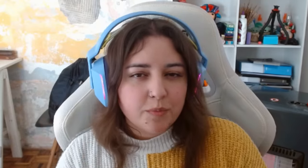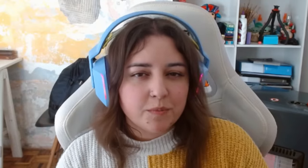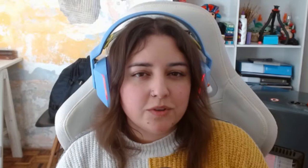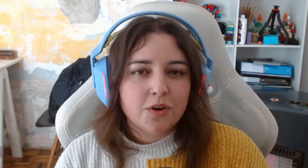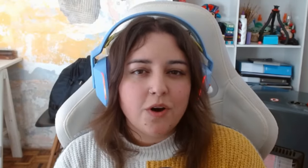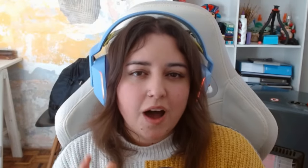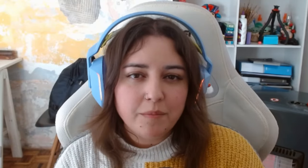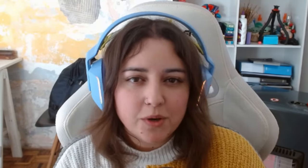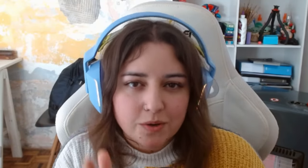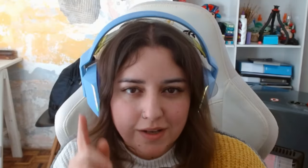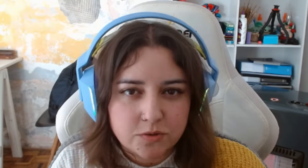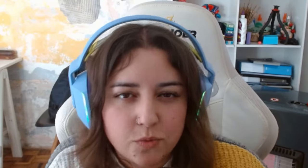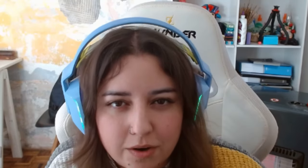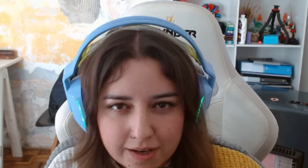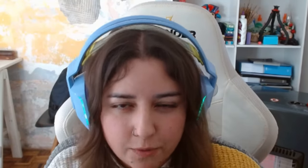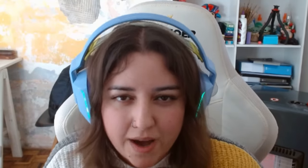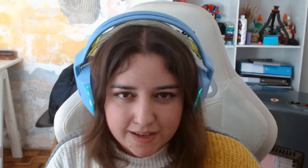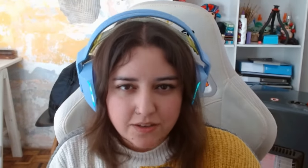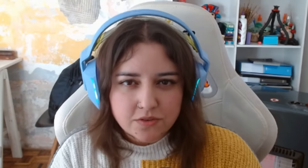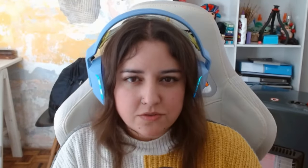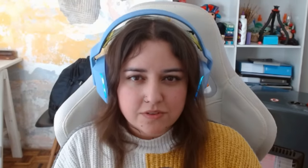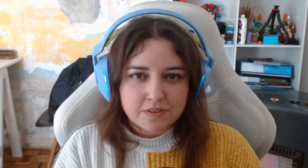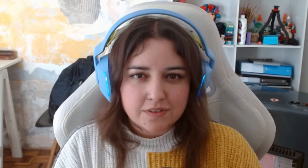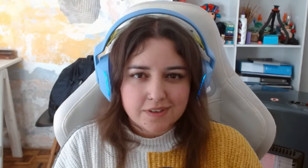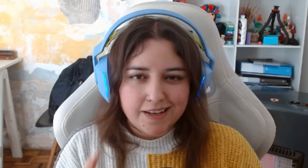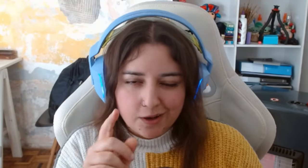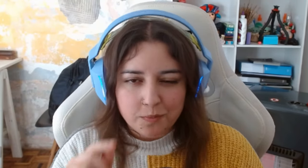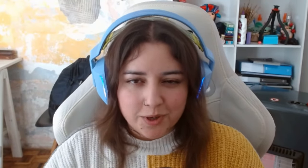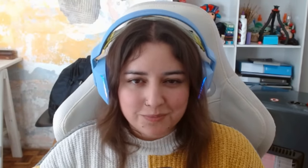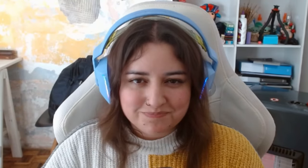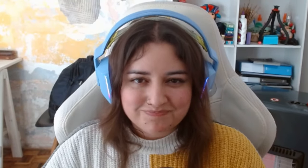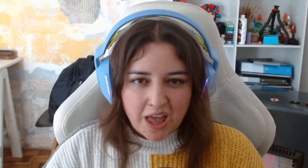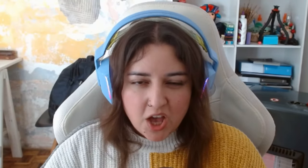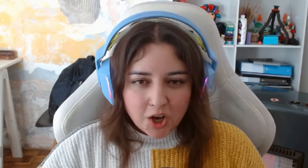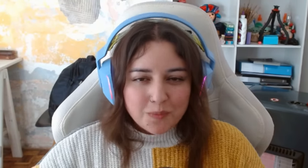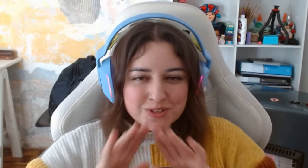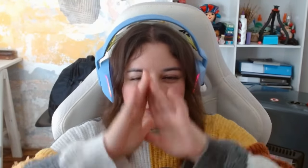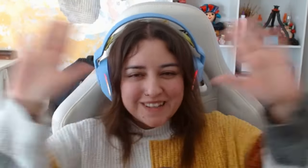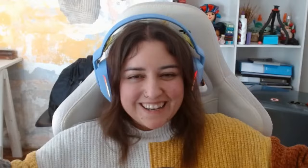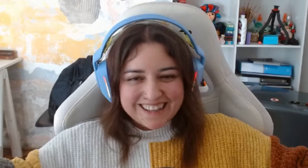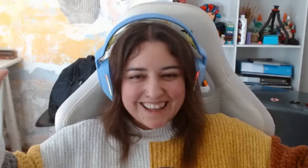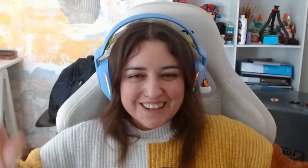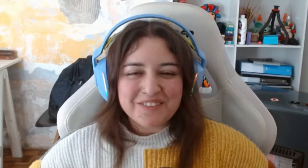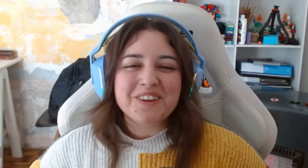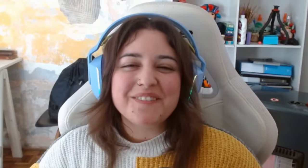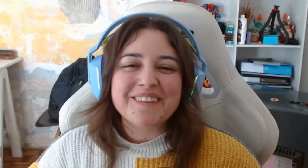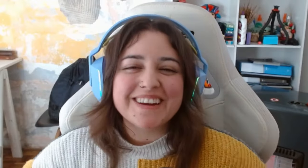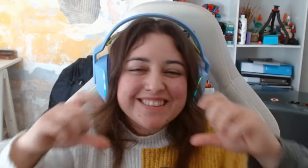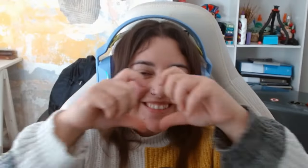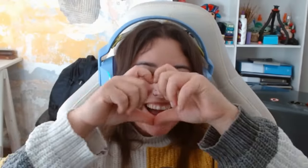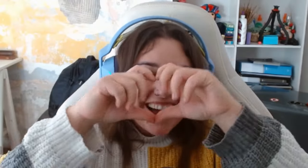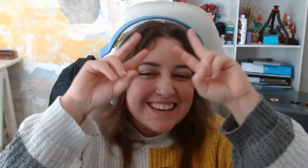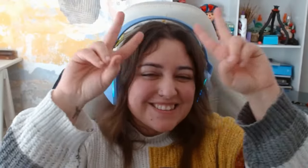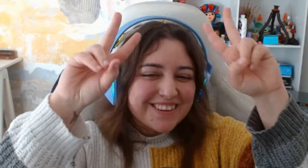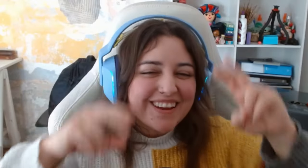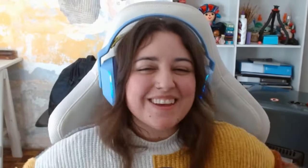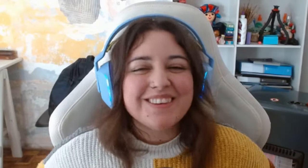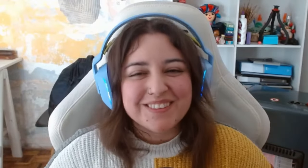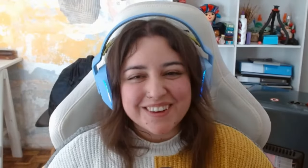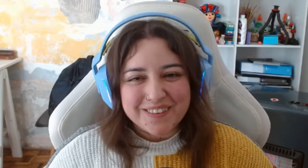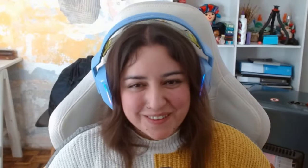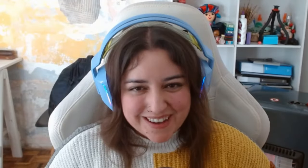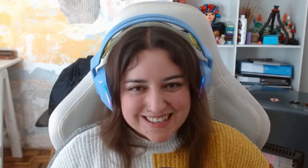Esto le prometió AMLO a los oaxaqueños y les cumplió. ¿Cómo se encuentran el día de hoy? Mi nombre es Marichula y soy